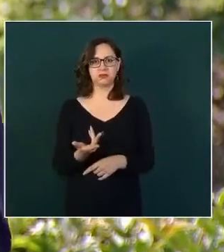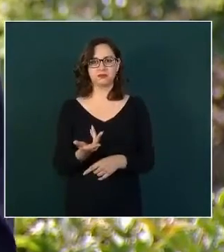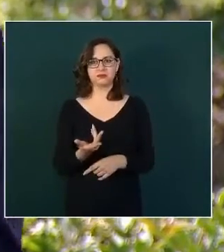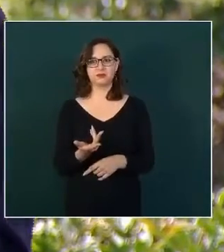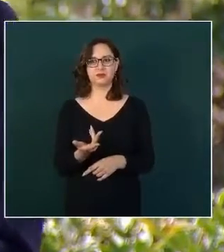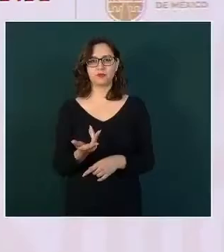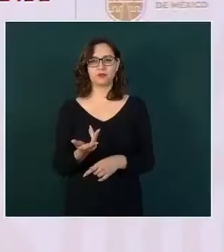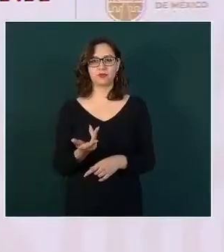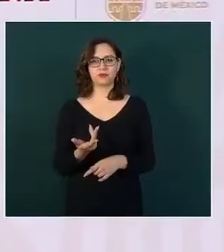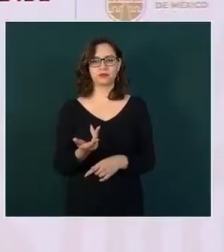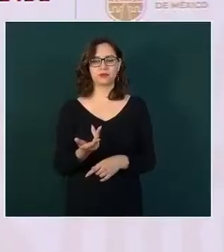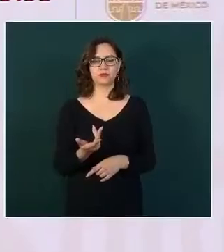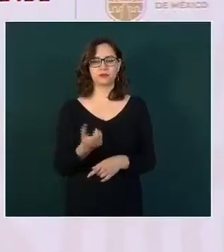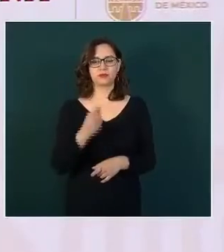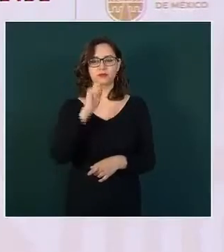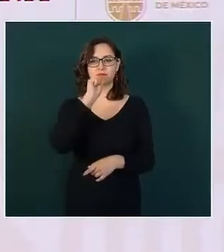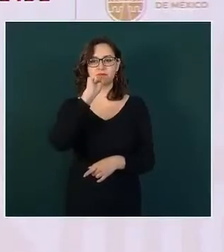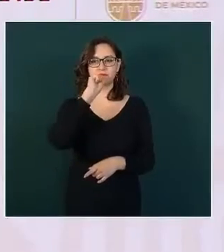y con